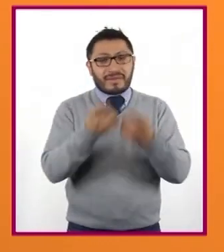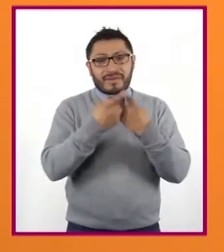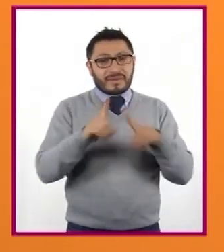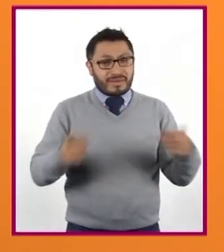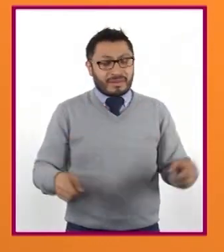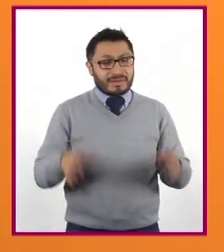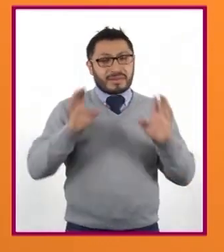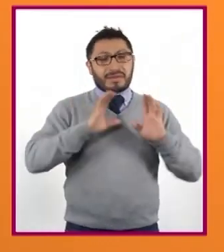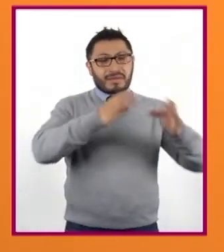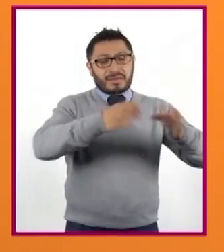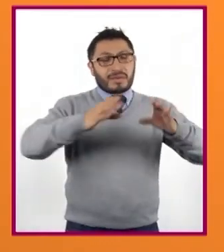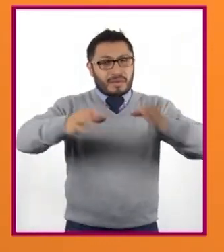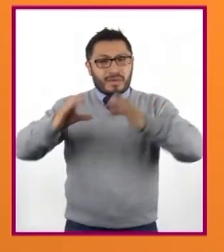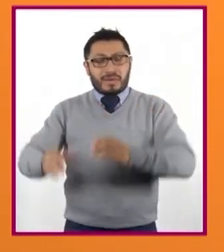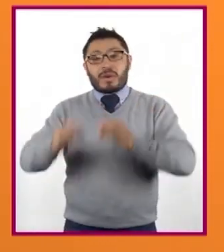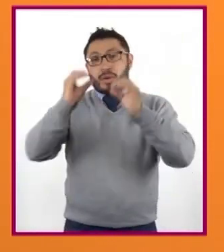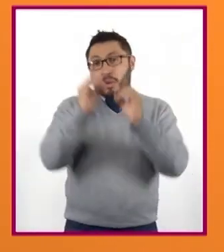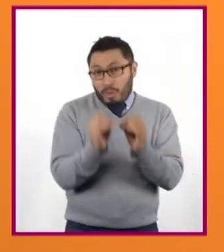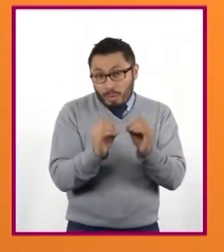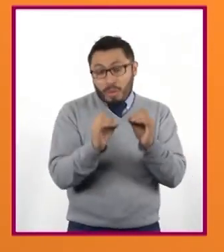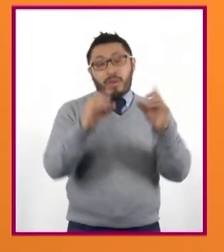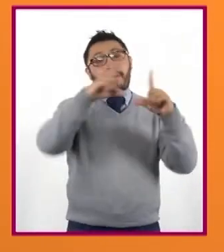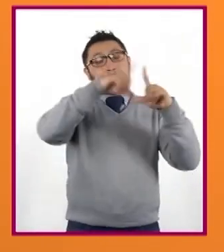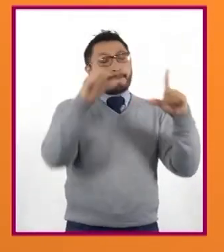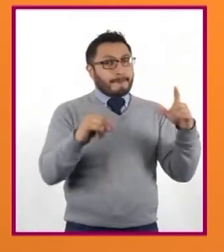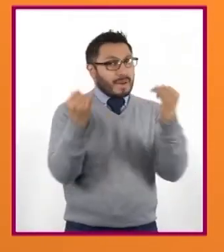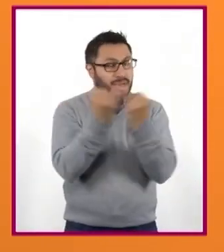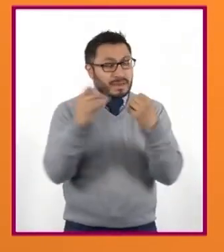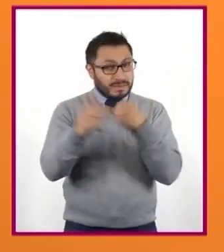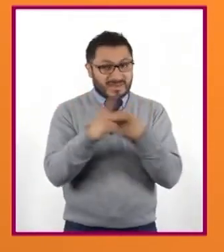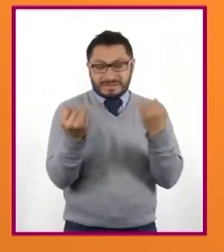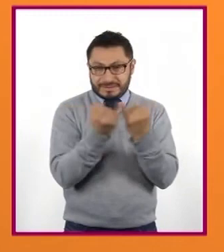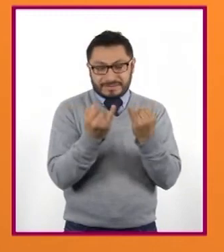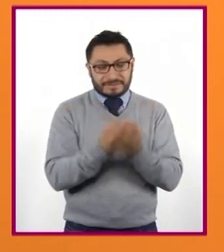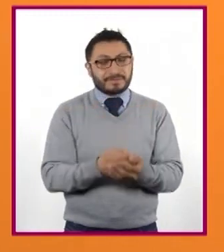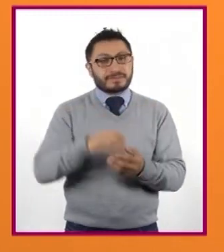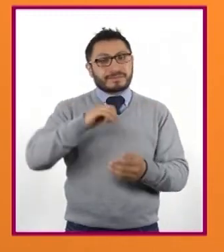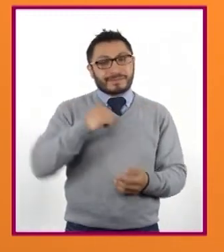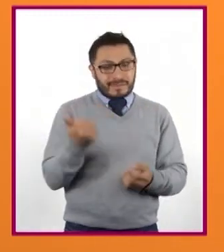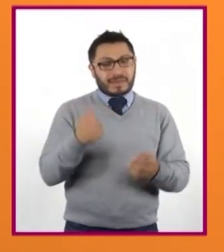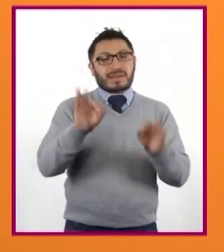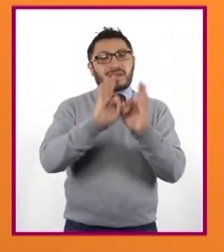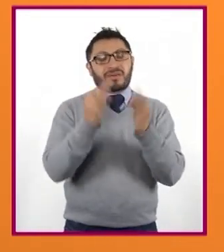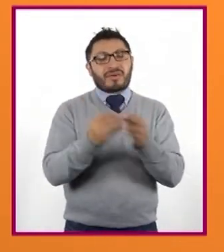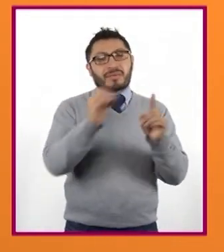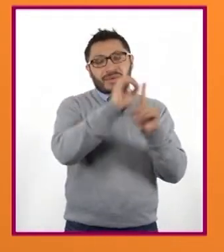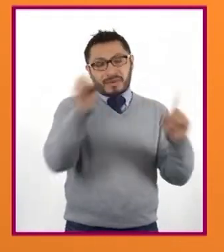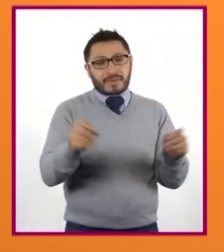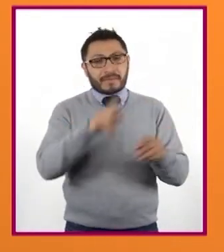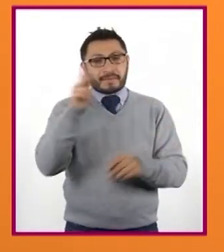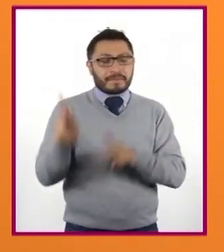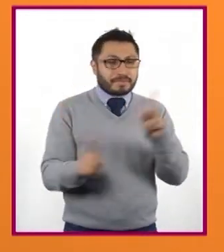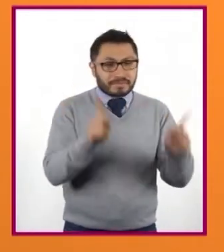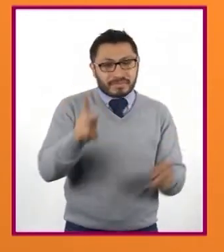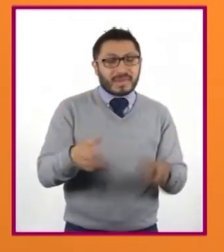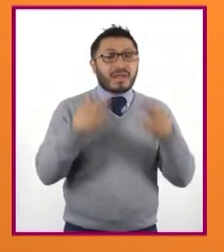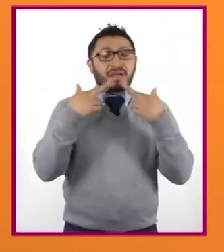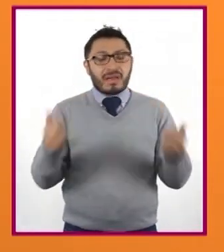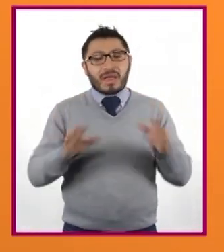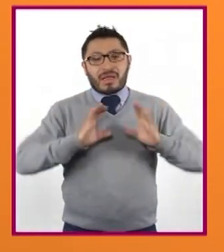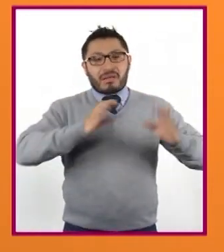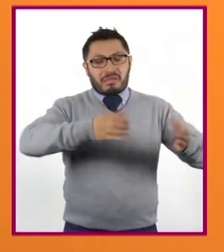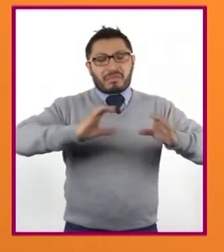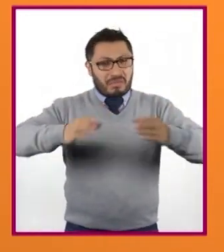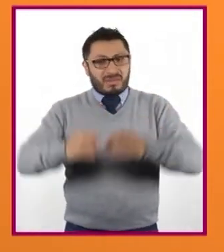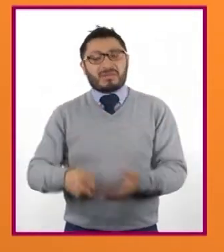sus localidades o el país. Hay otras formas de organización en poblados, rancherías y comunidades. También